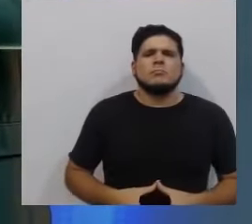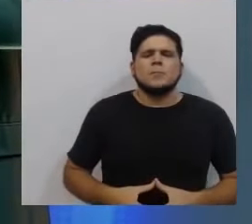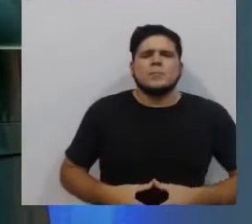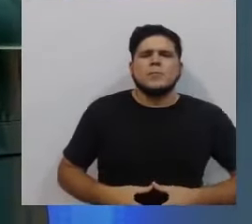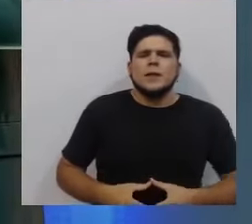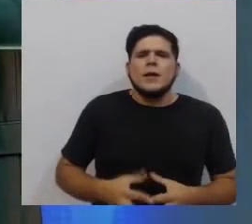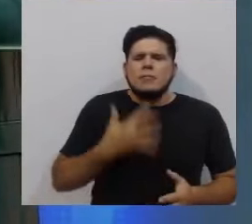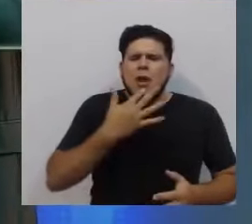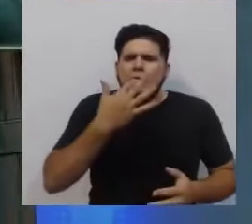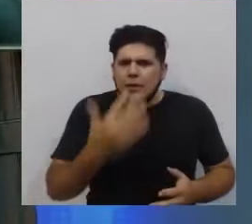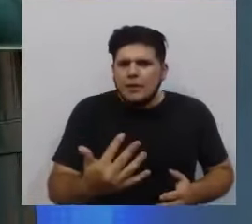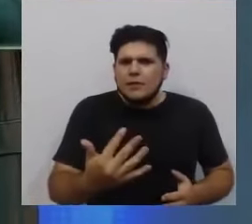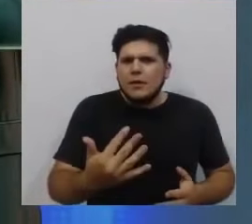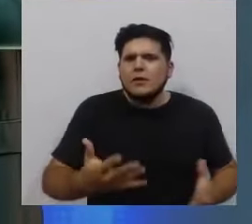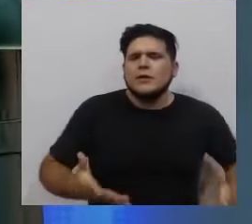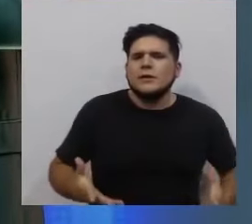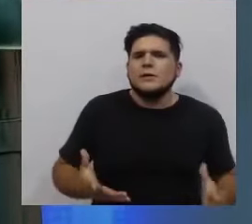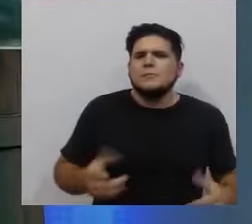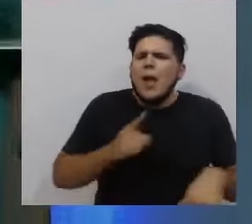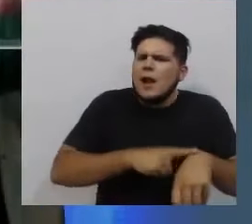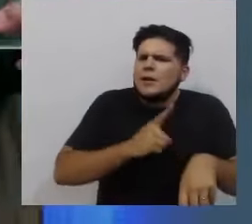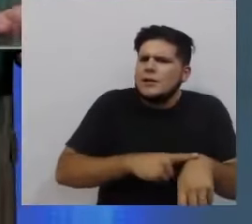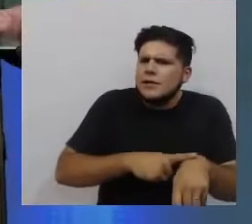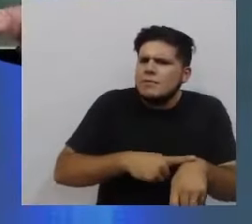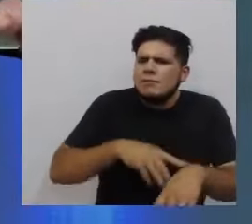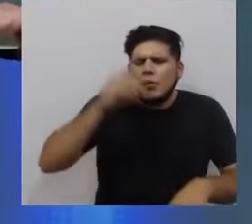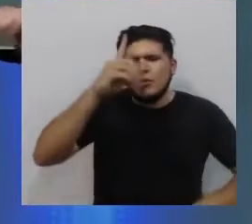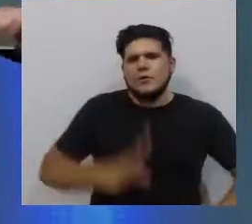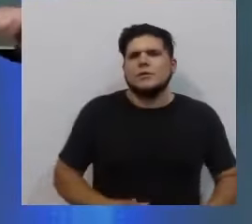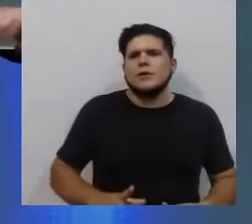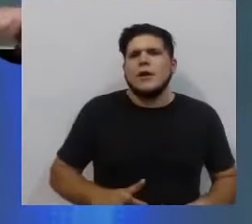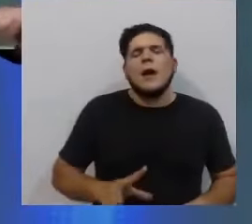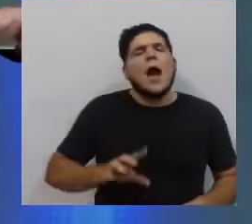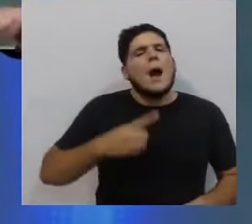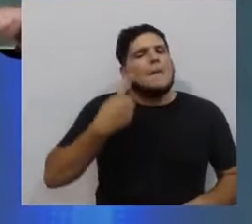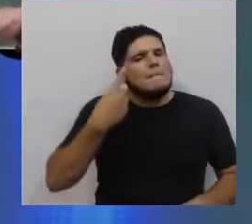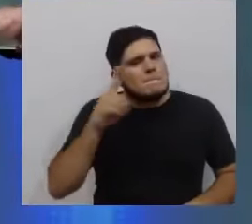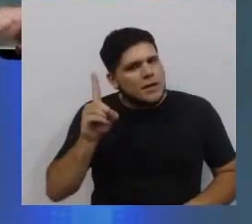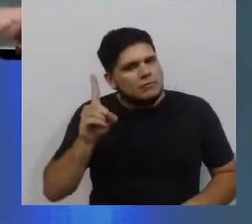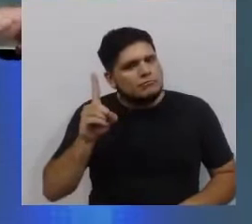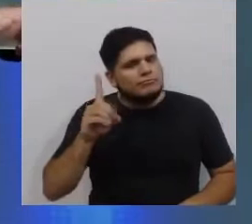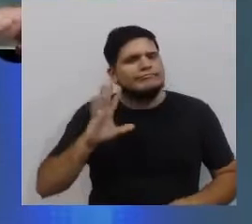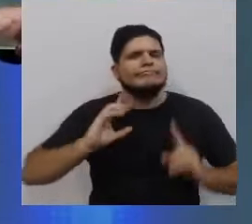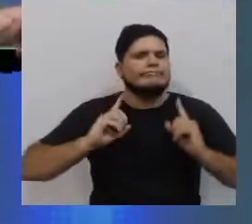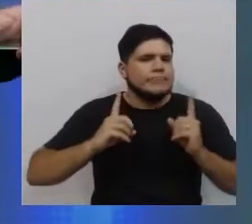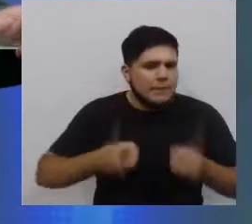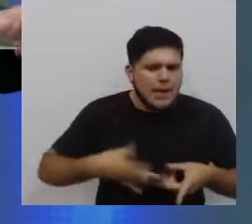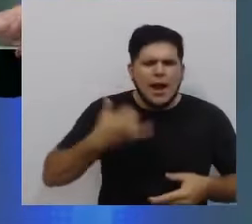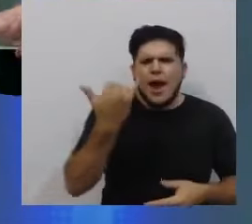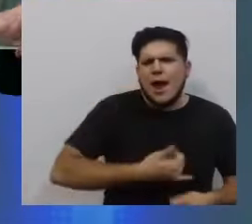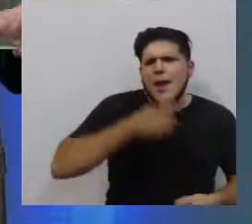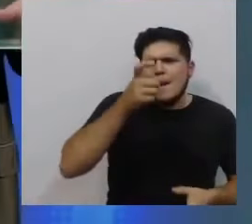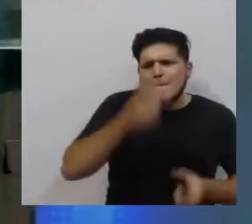hubo gente que se burló de su decisión de construir los muros el samba